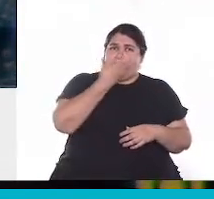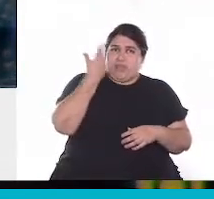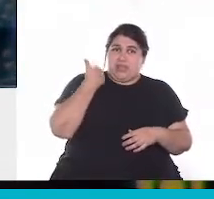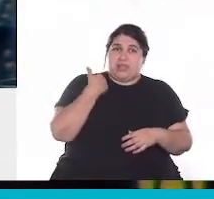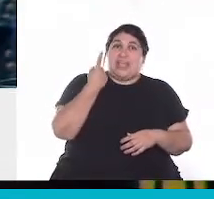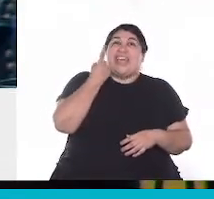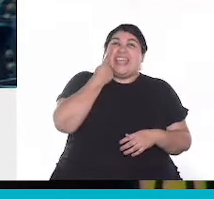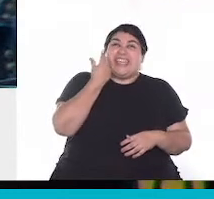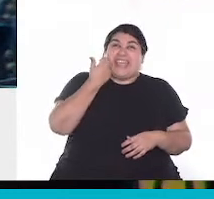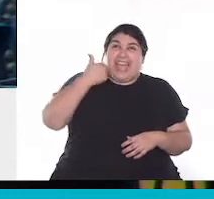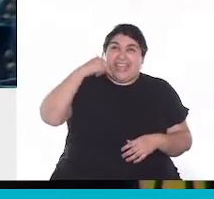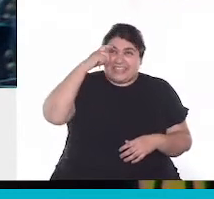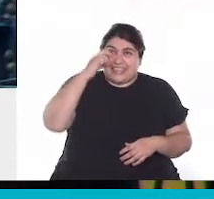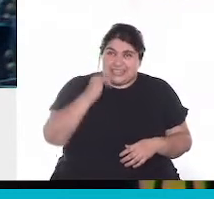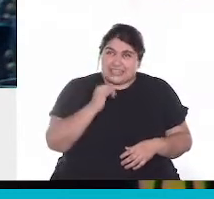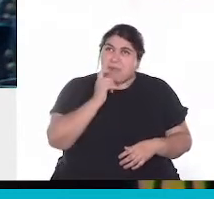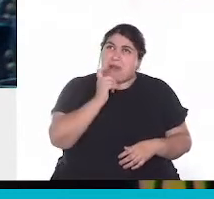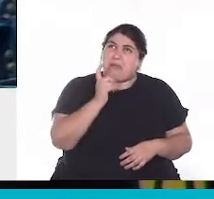difícil.